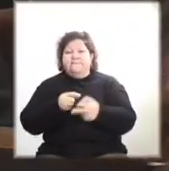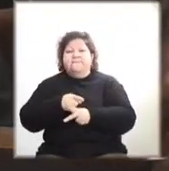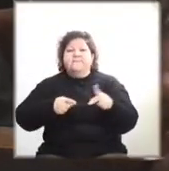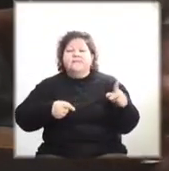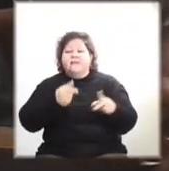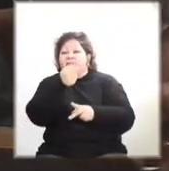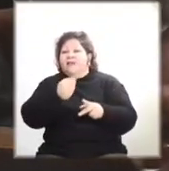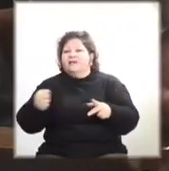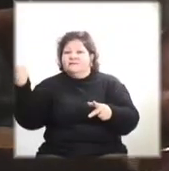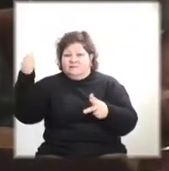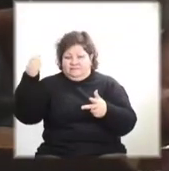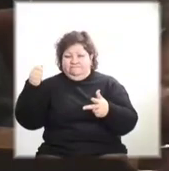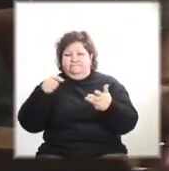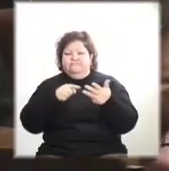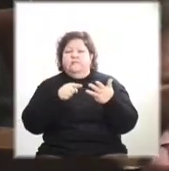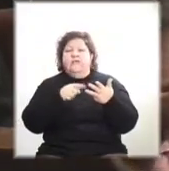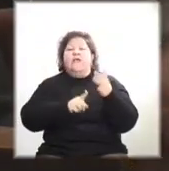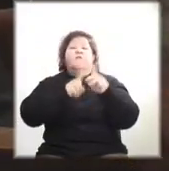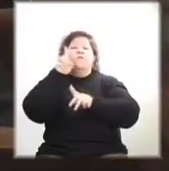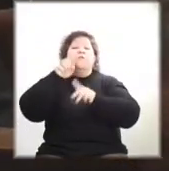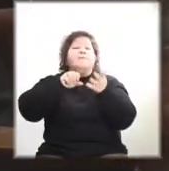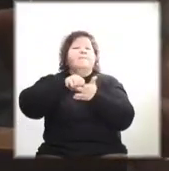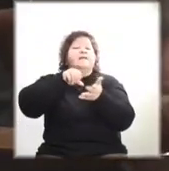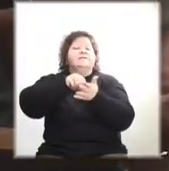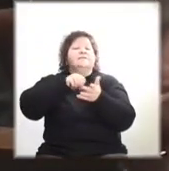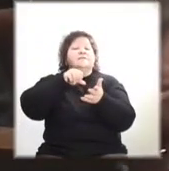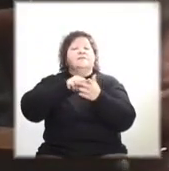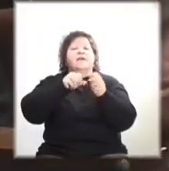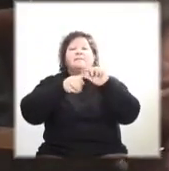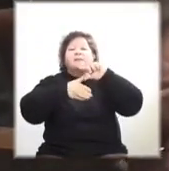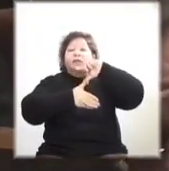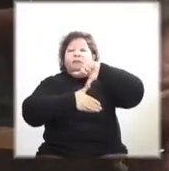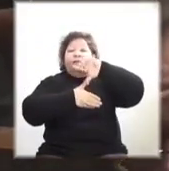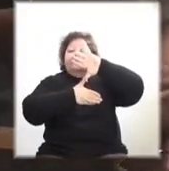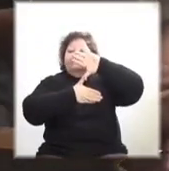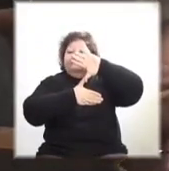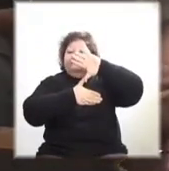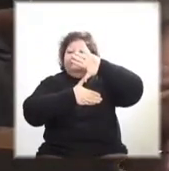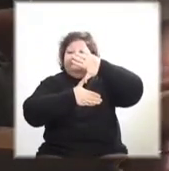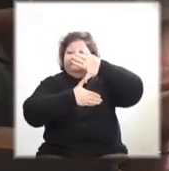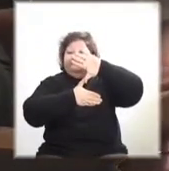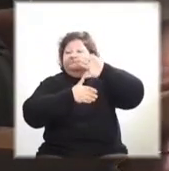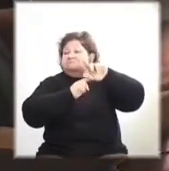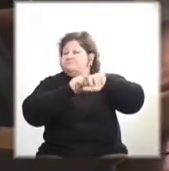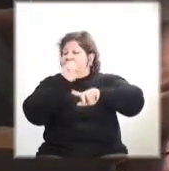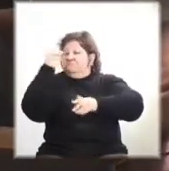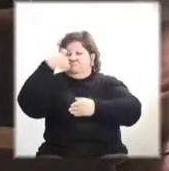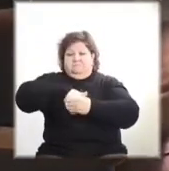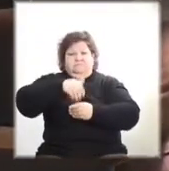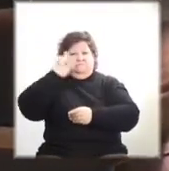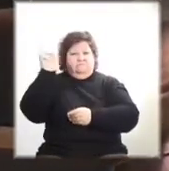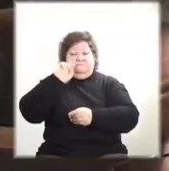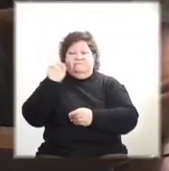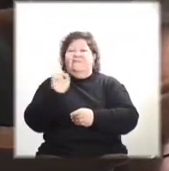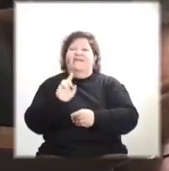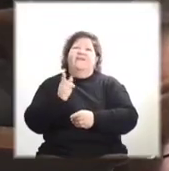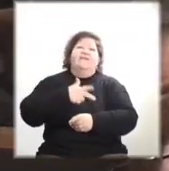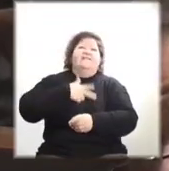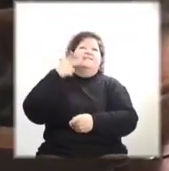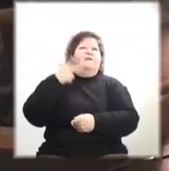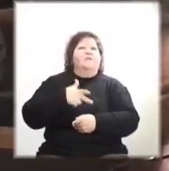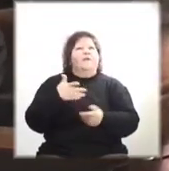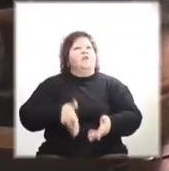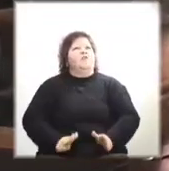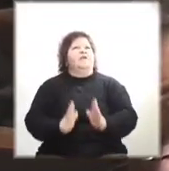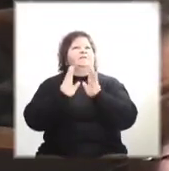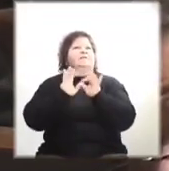Asia y algunos países africanos no lo votaron. Es decir, que ese principio de que el ser humano nace libre, etcétera, etcétera,